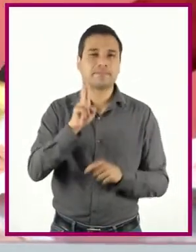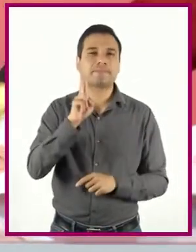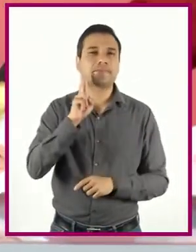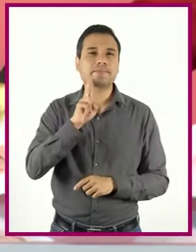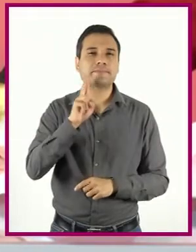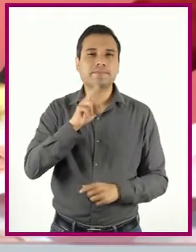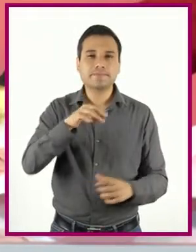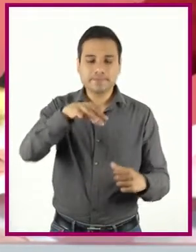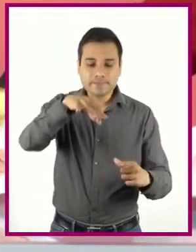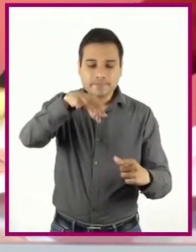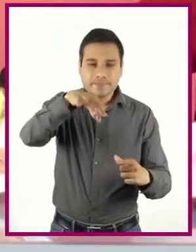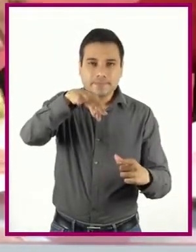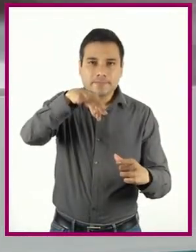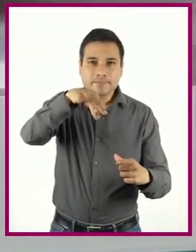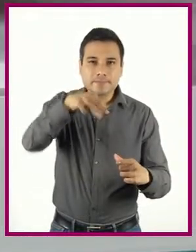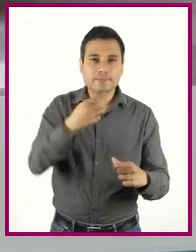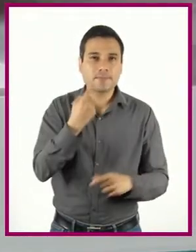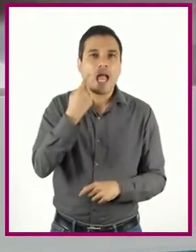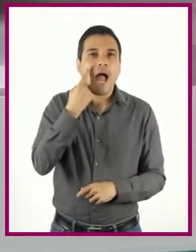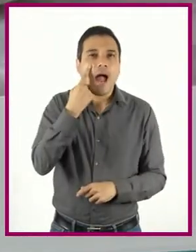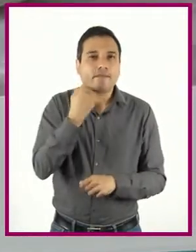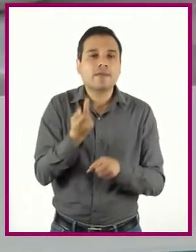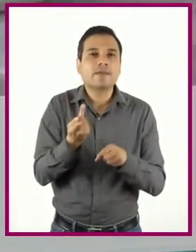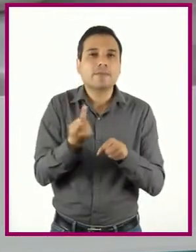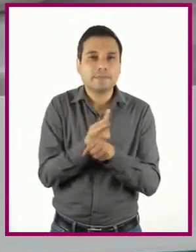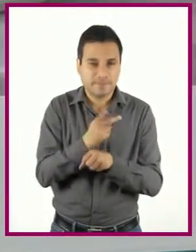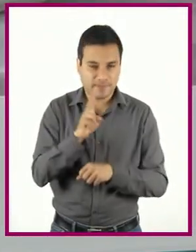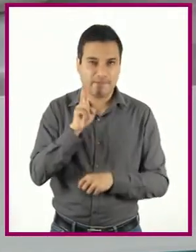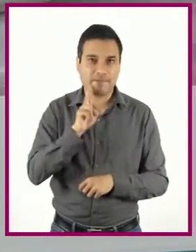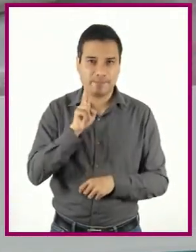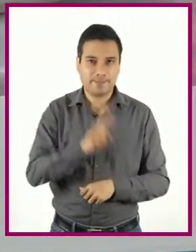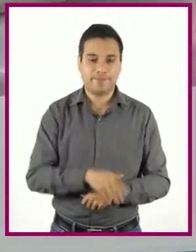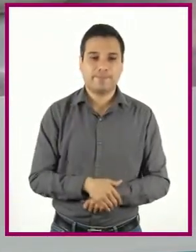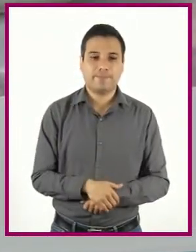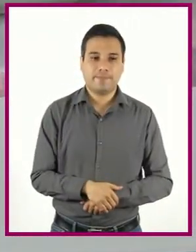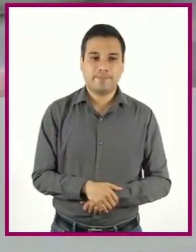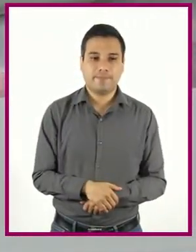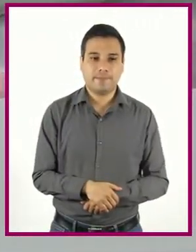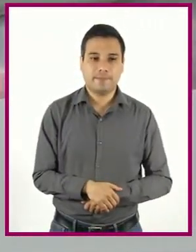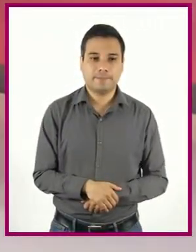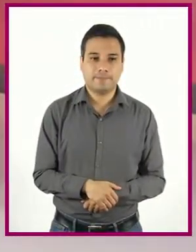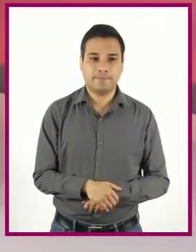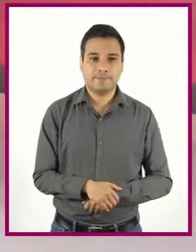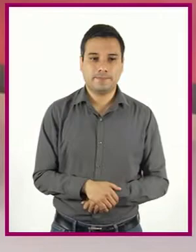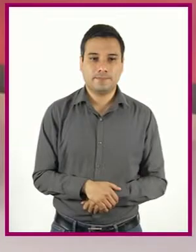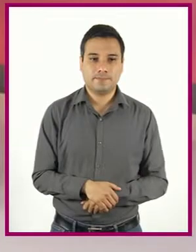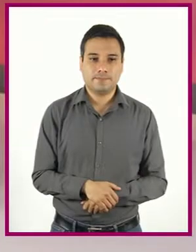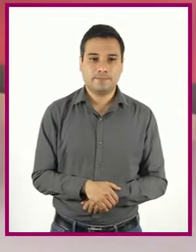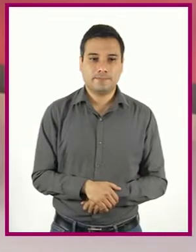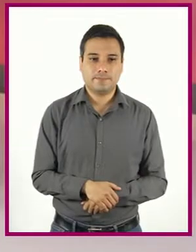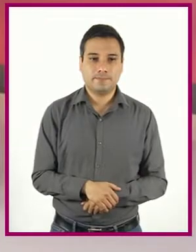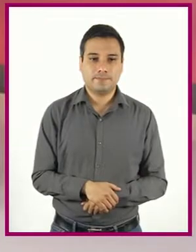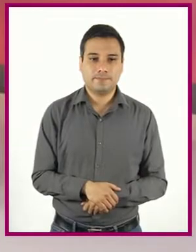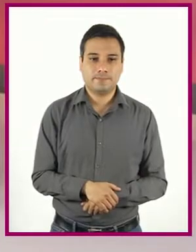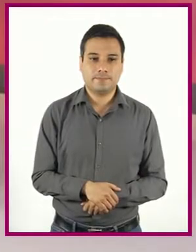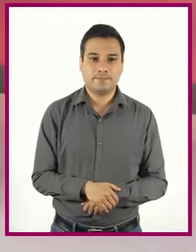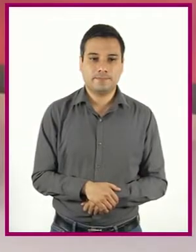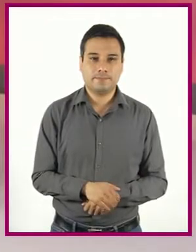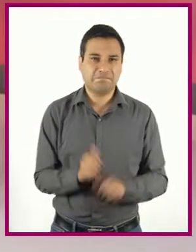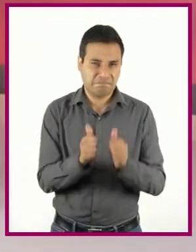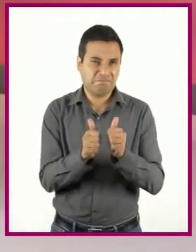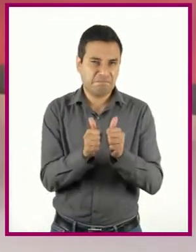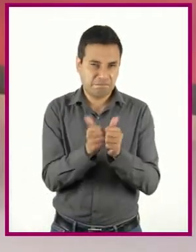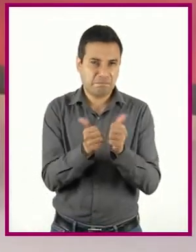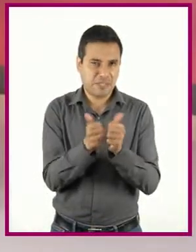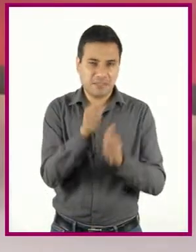el testigo. ¡Testigo, ayúdanos! El pan también contiene almidón. Si ustedes